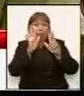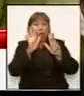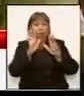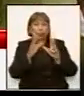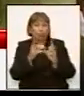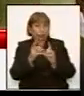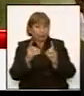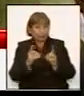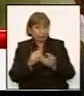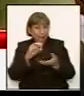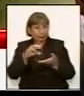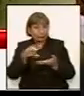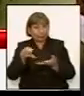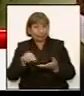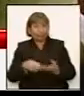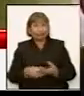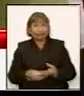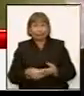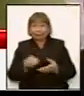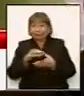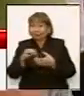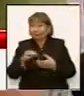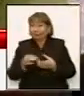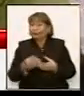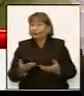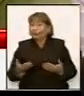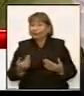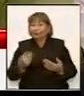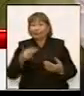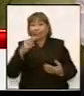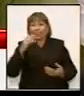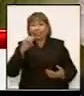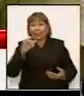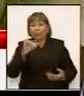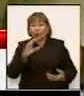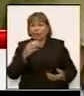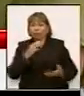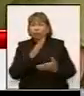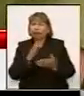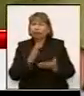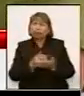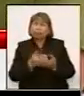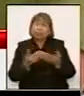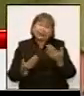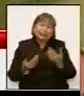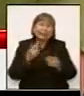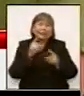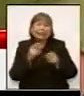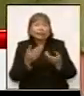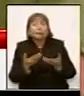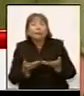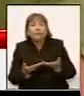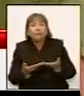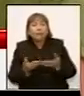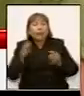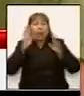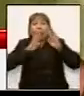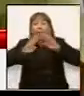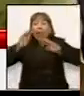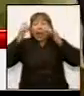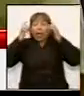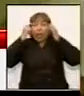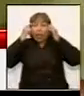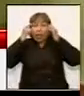que conforman la provincia de Yanahuanca. Y uno de los grandes problemas, congresista, y que realmente es de preocupación, es